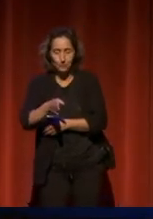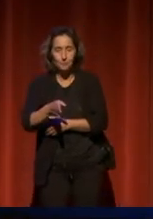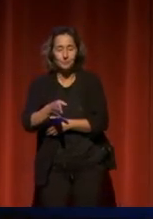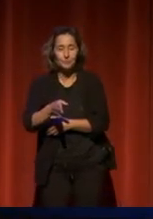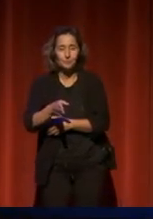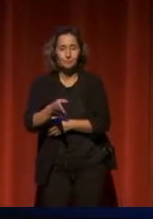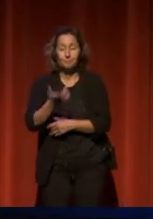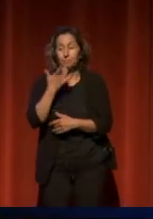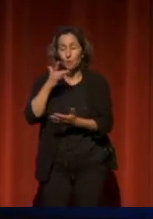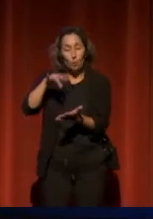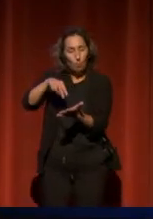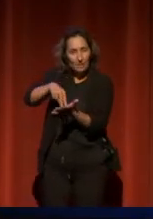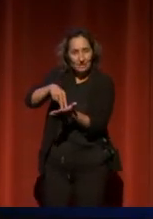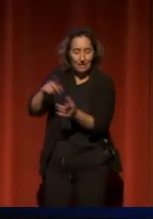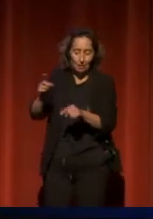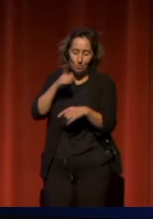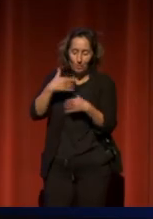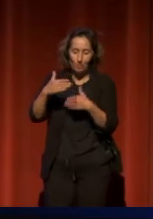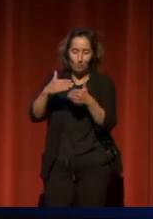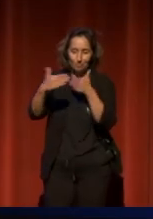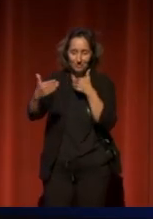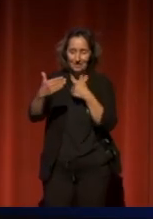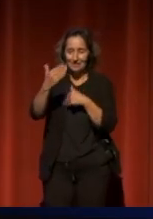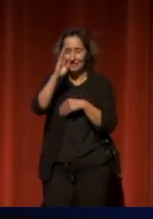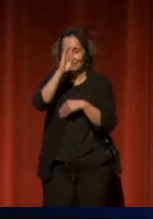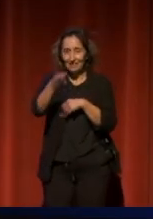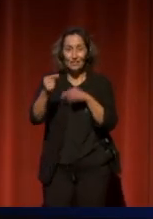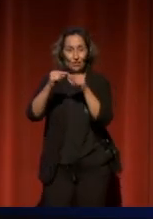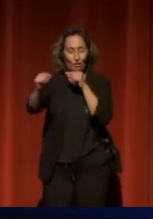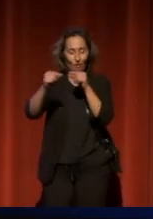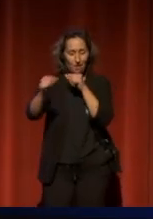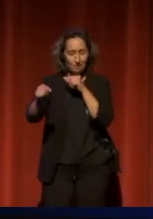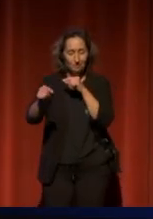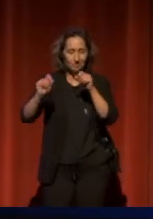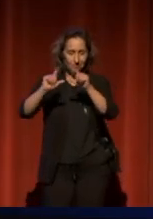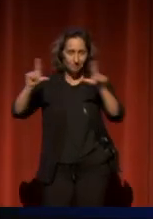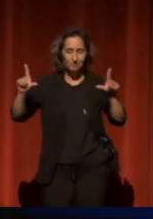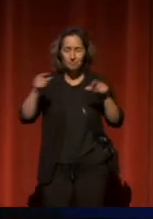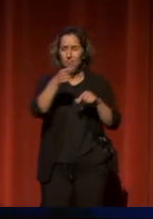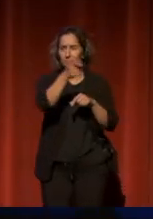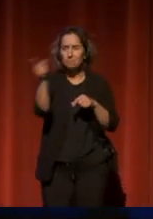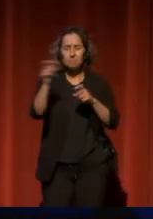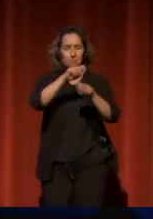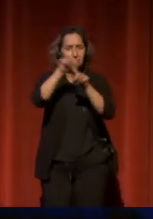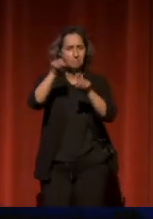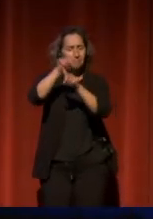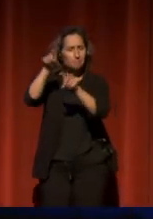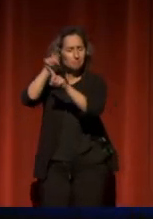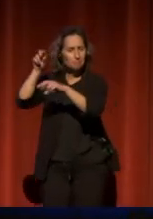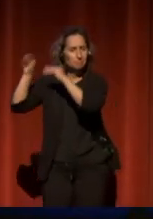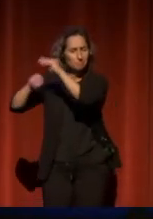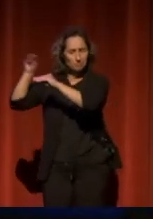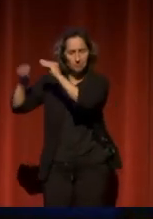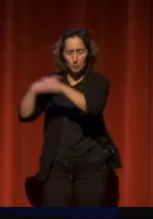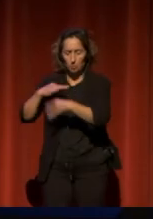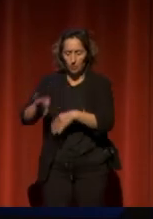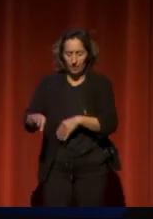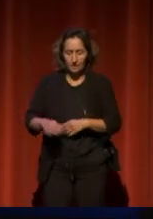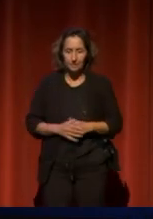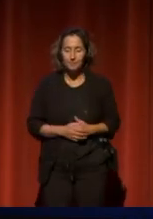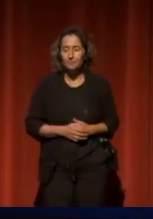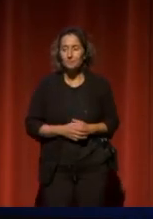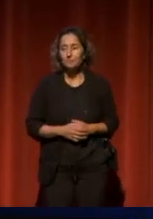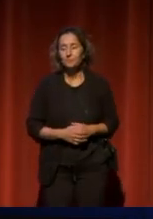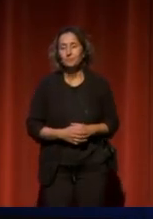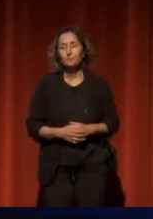nosotros No aquí no presencial pero sí directo a través de la pantalla y cada uno de vosotros podéis hacer las preguntas que consideréis porque estará con nosotros Así que vamos